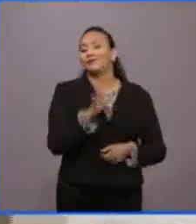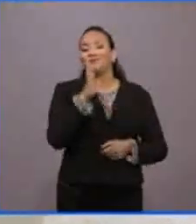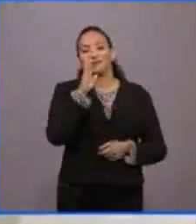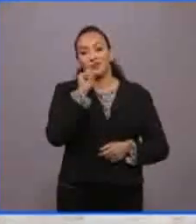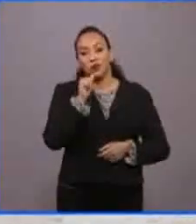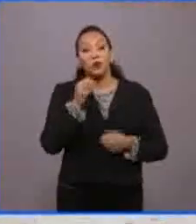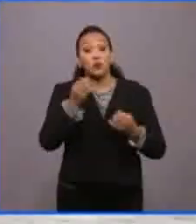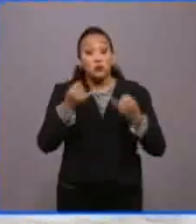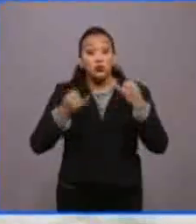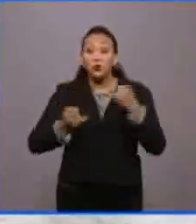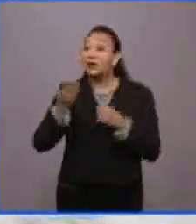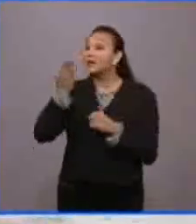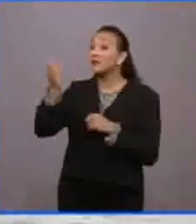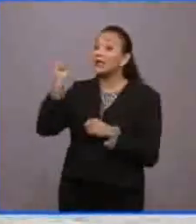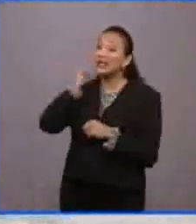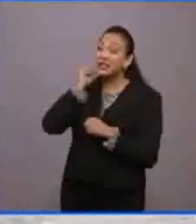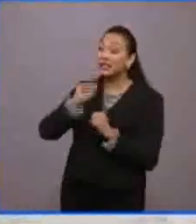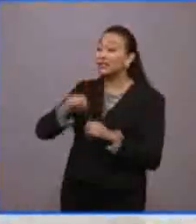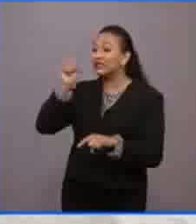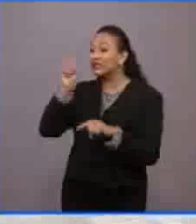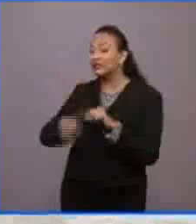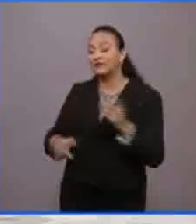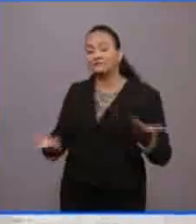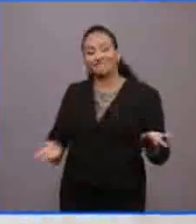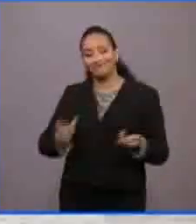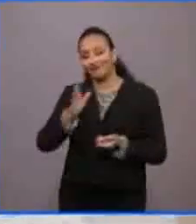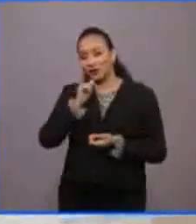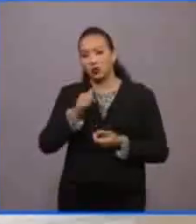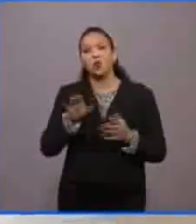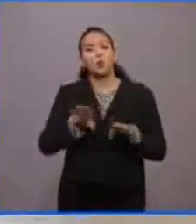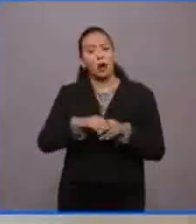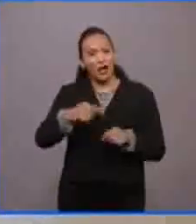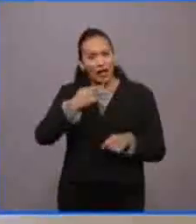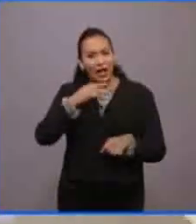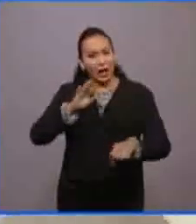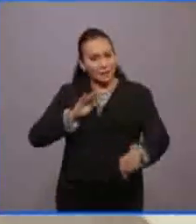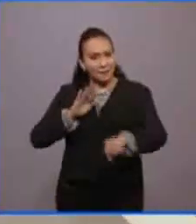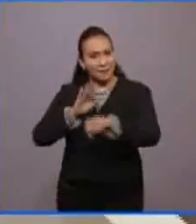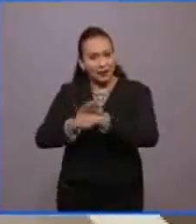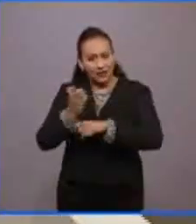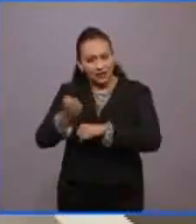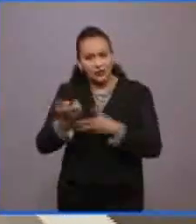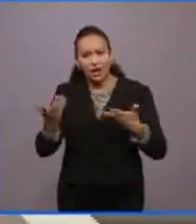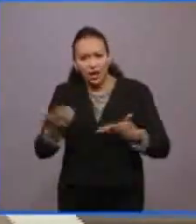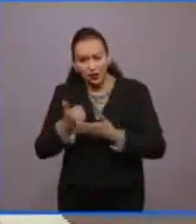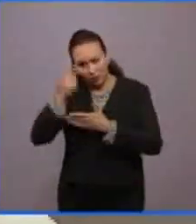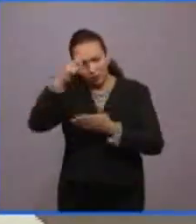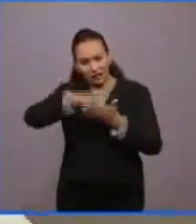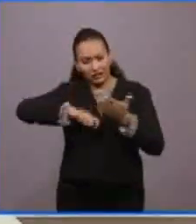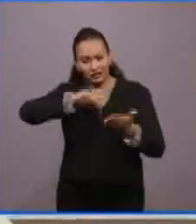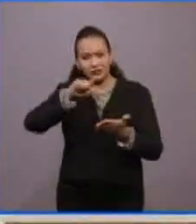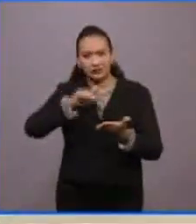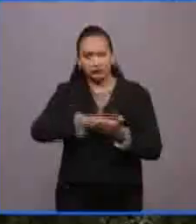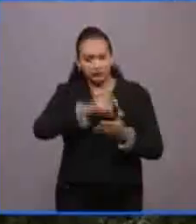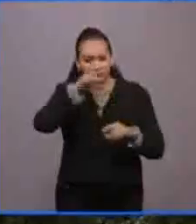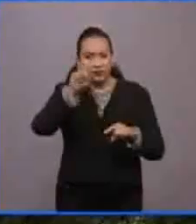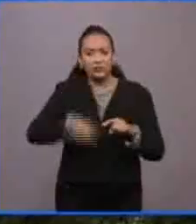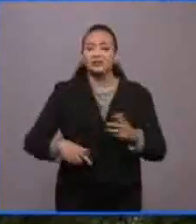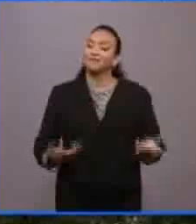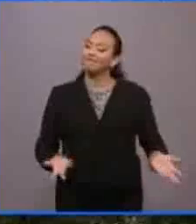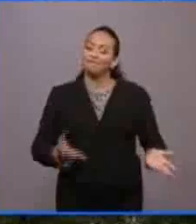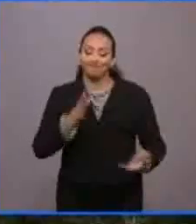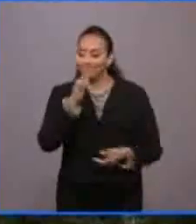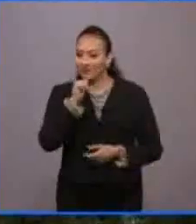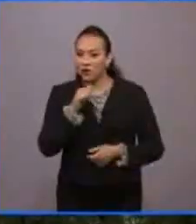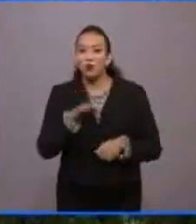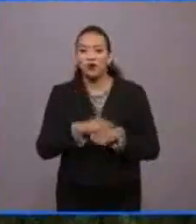al Senado y al INE, debido a que el amparo no es la vía procesal para desvirtuar el contenido de la reforma judicial, puesto que en